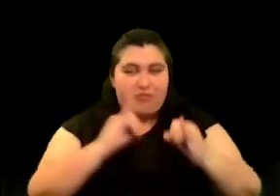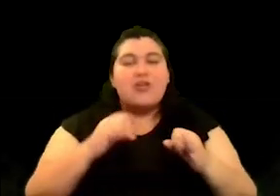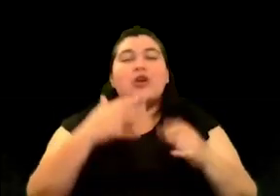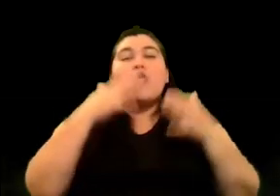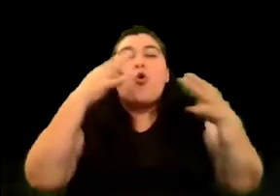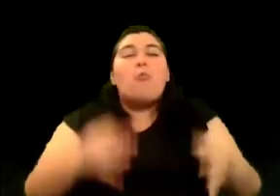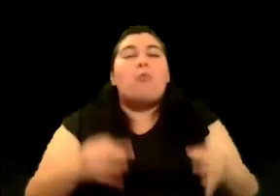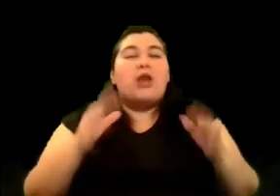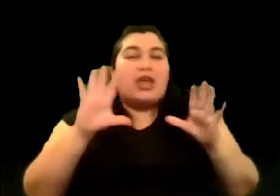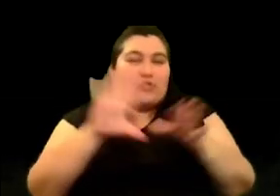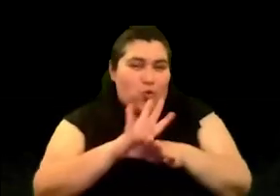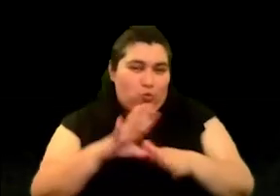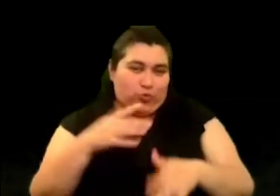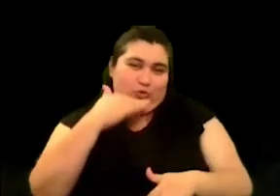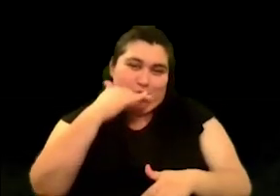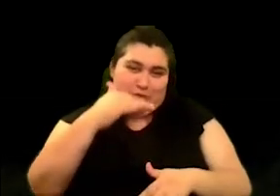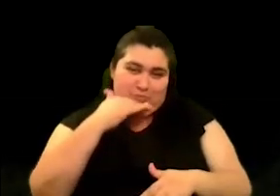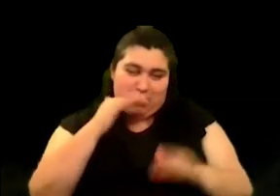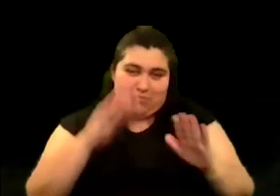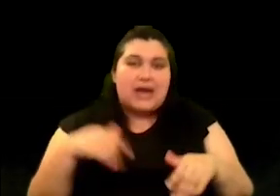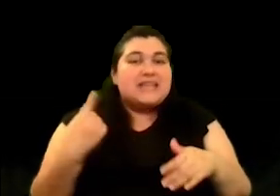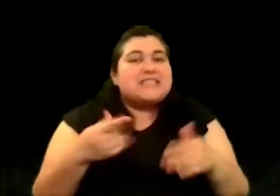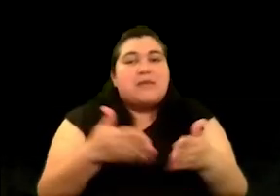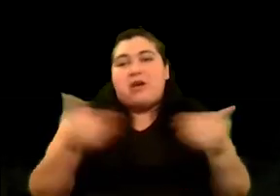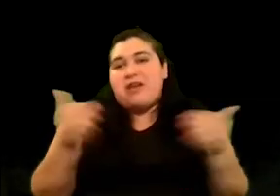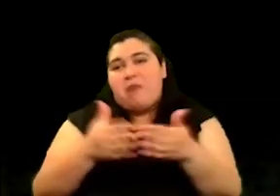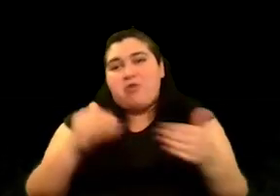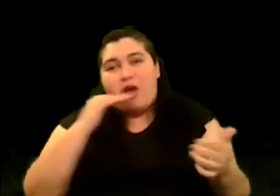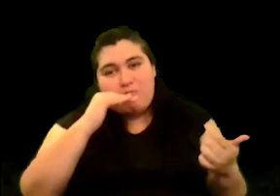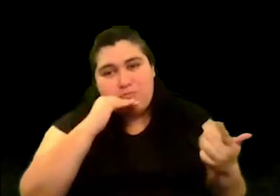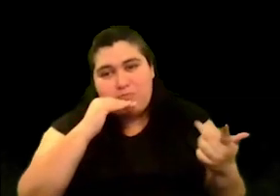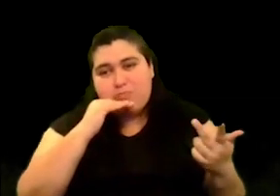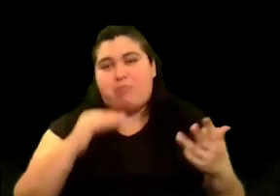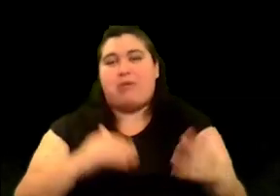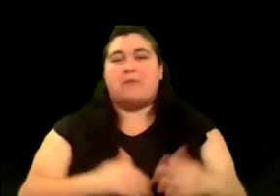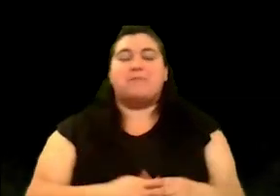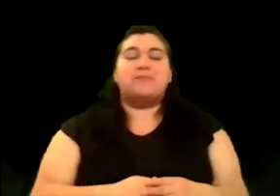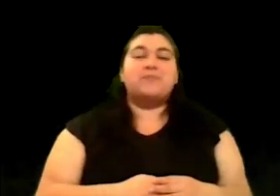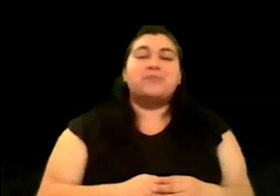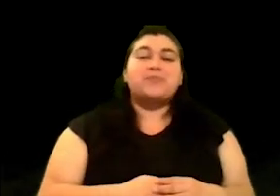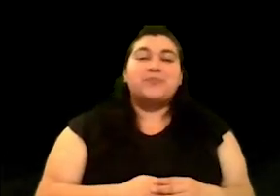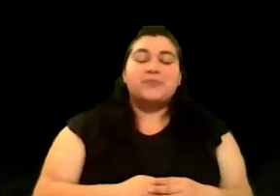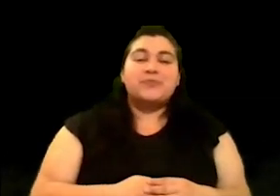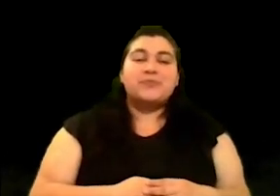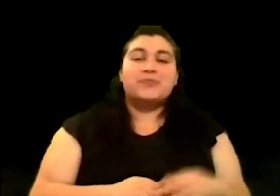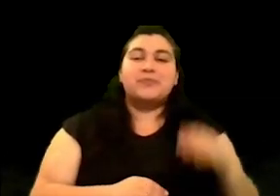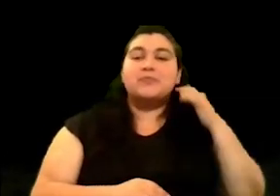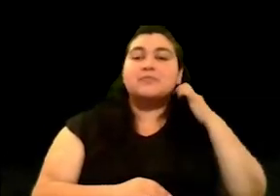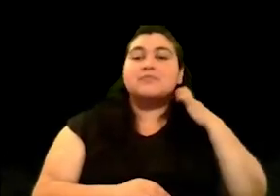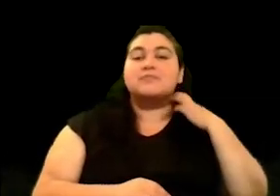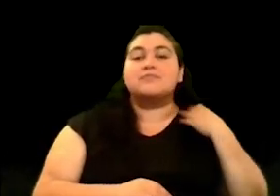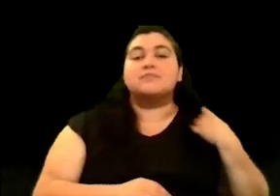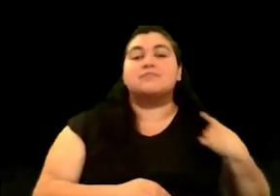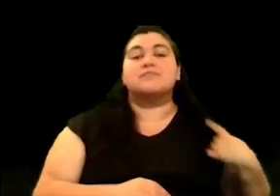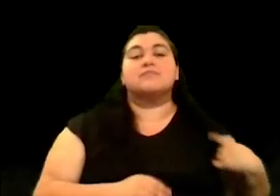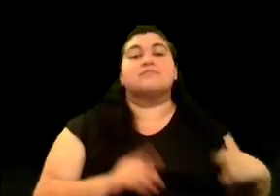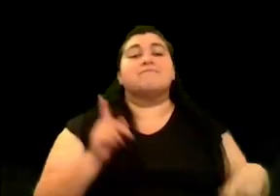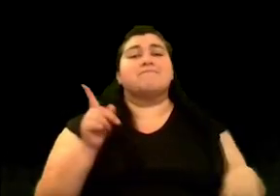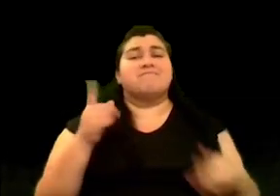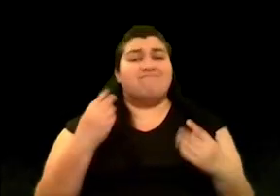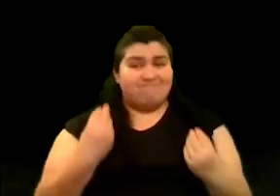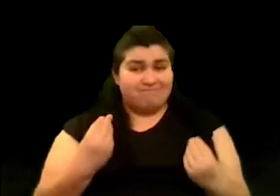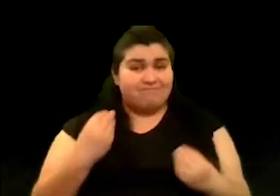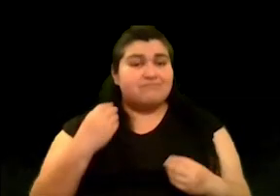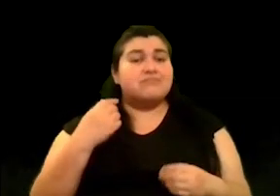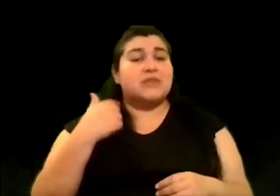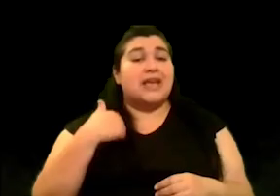premisa. Pues yo generalmente voy muy rápido. Dicho esto, y yo les cuento, tengo un GPT que hablo